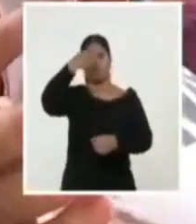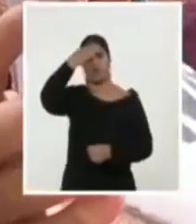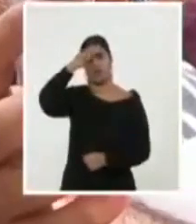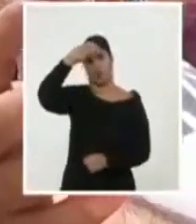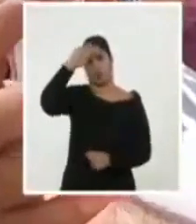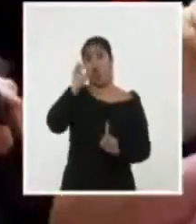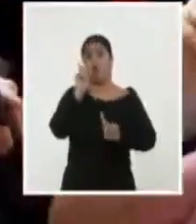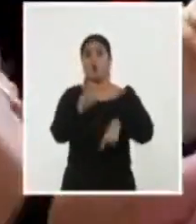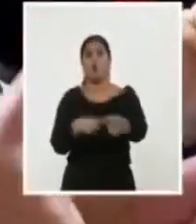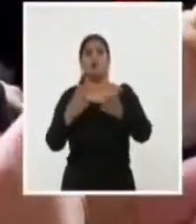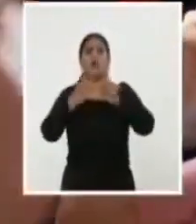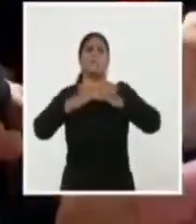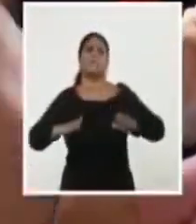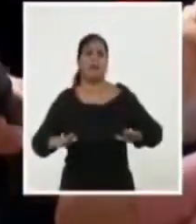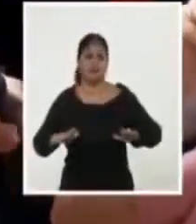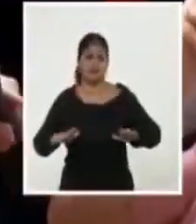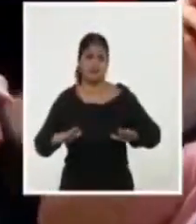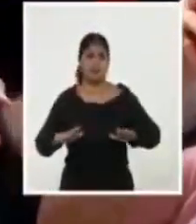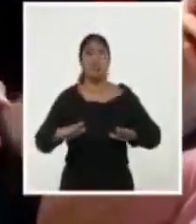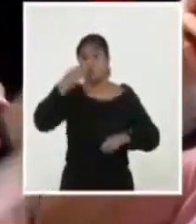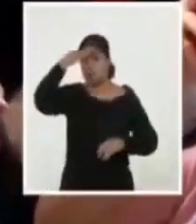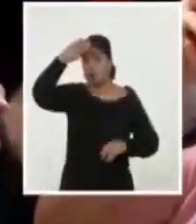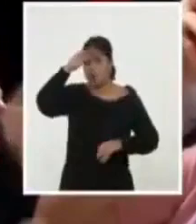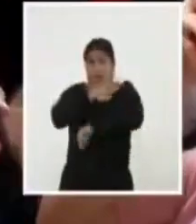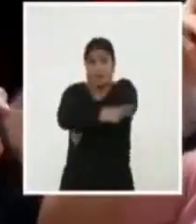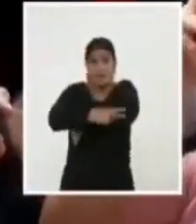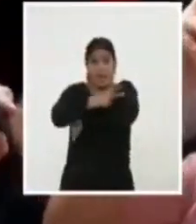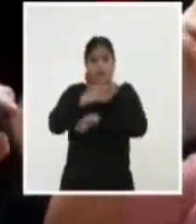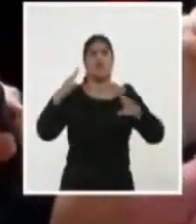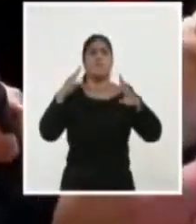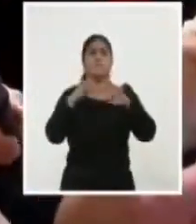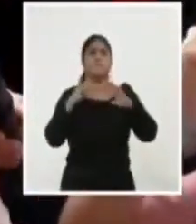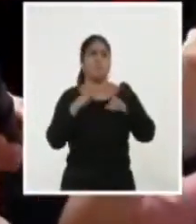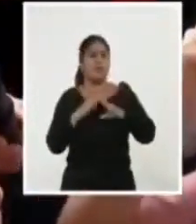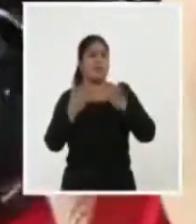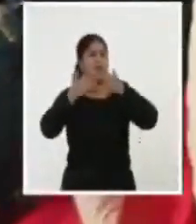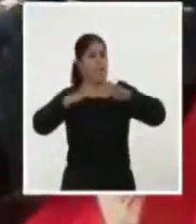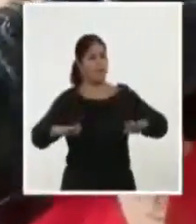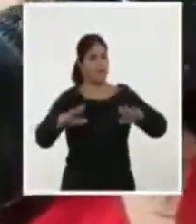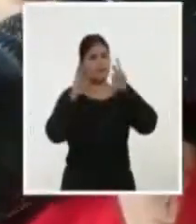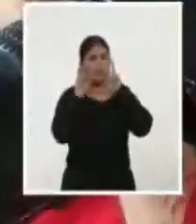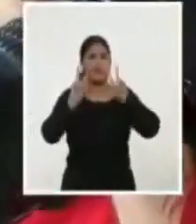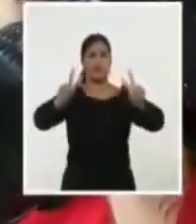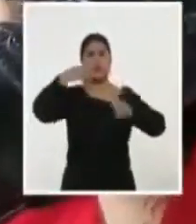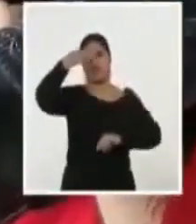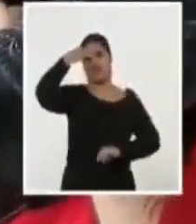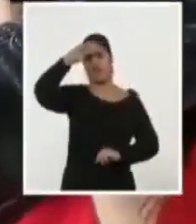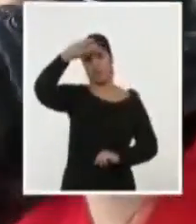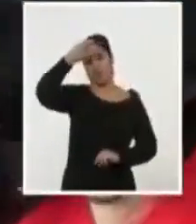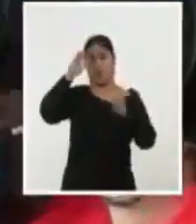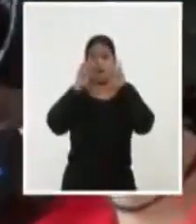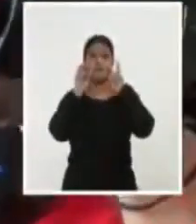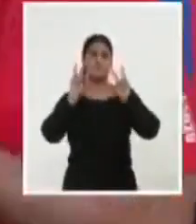paz de Cuba. Y Cuba va a vivir en paz. Y viviendo en paz, nos vamos a perfeccionar. ¡Viva Cuba! ¡Viva! ¡Viva